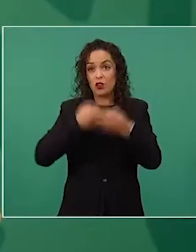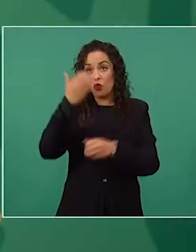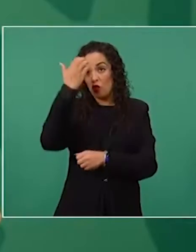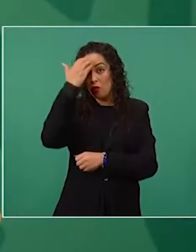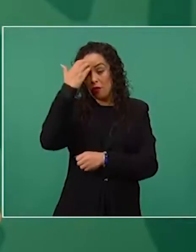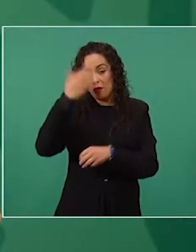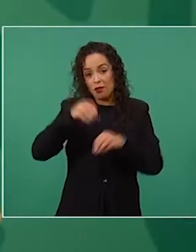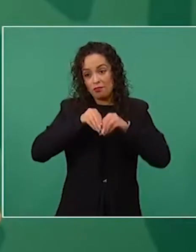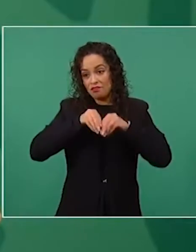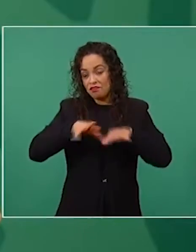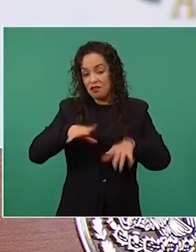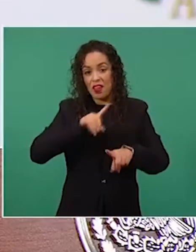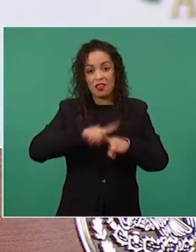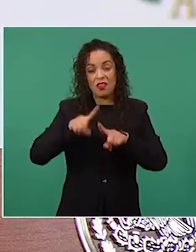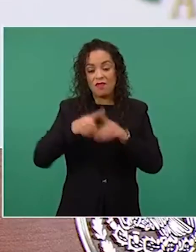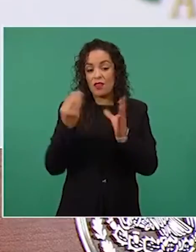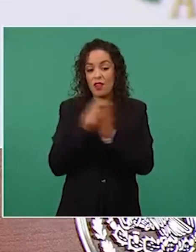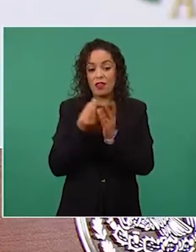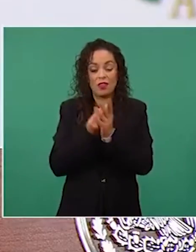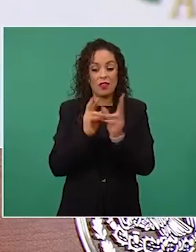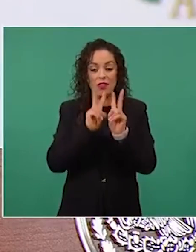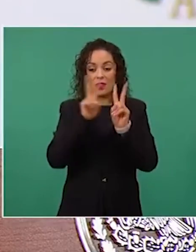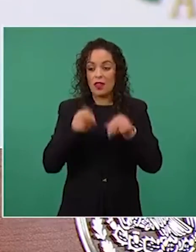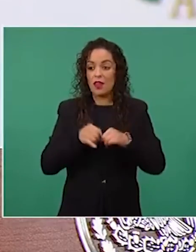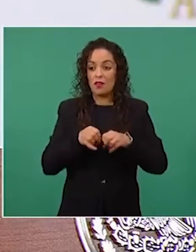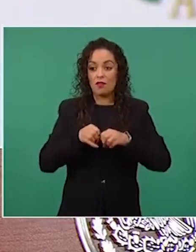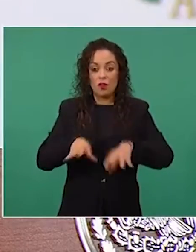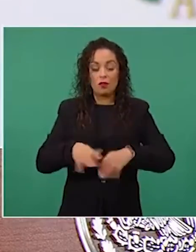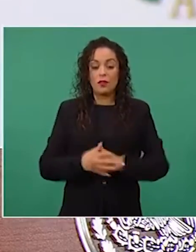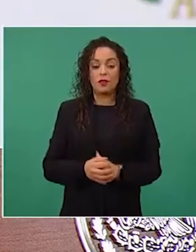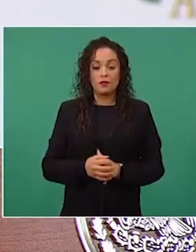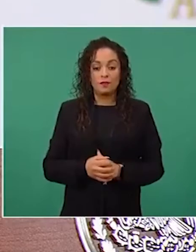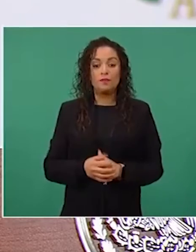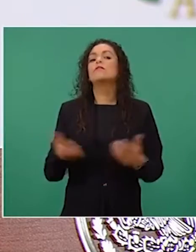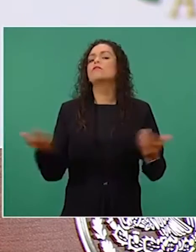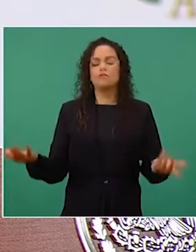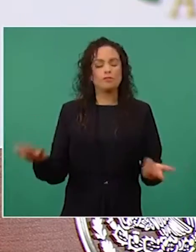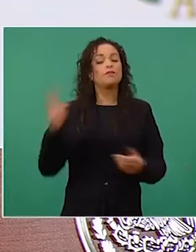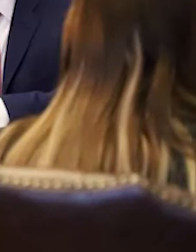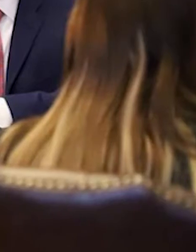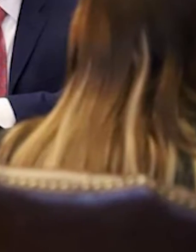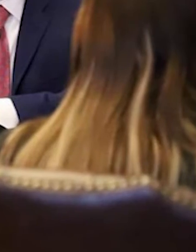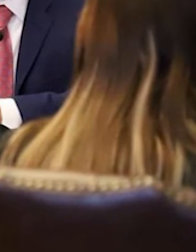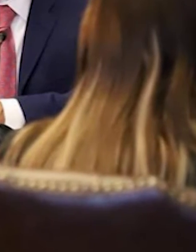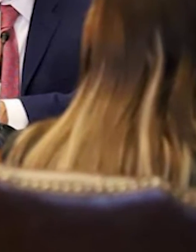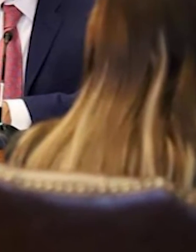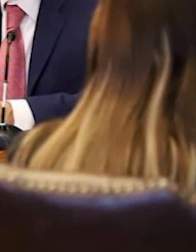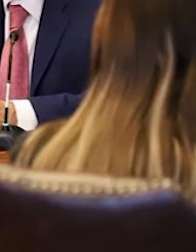pero es muy bueno el diálogo no se celebró